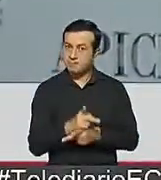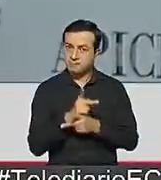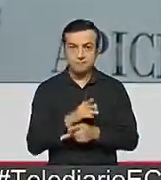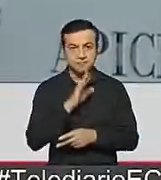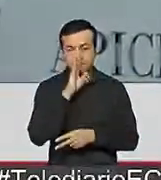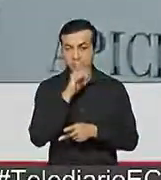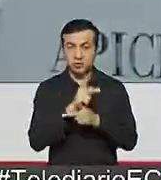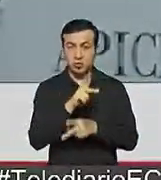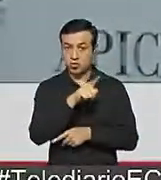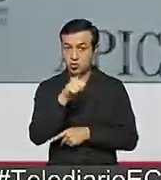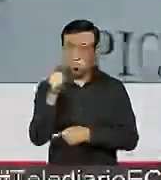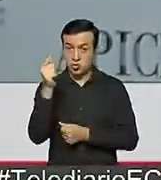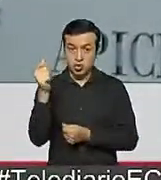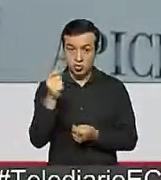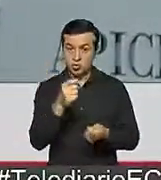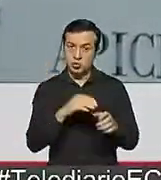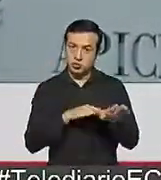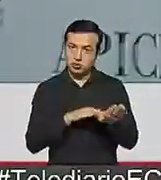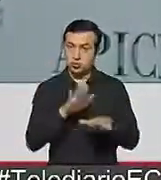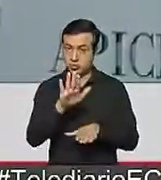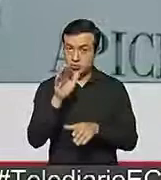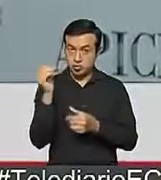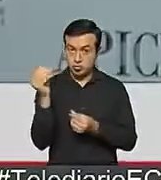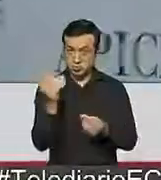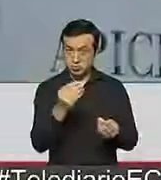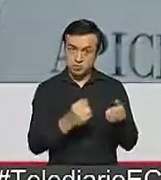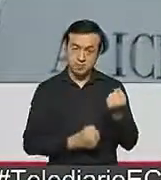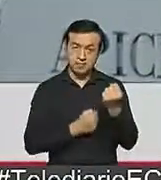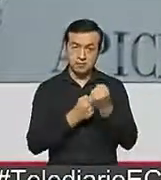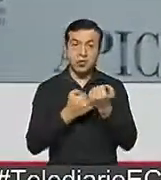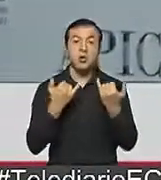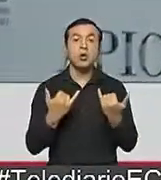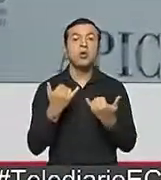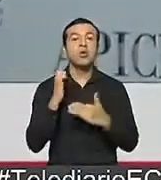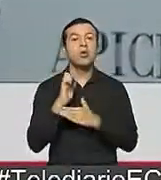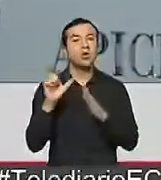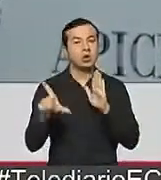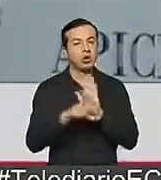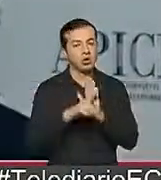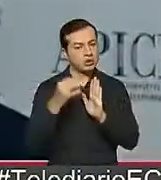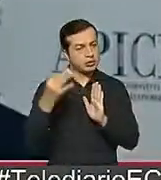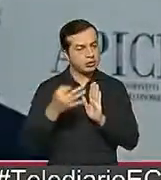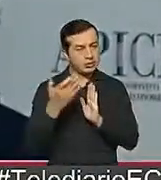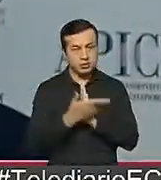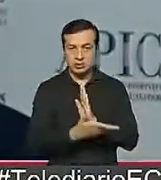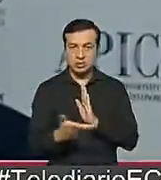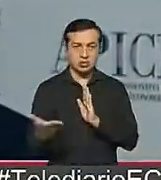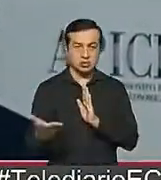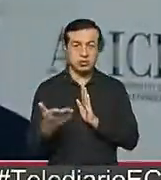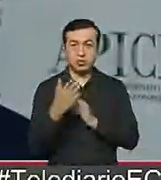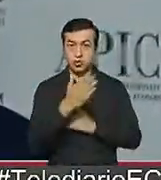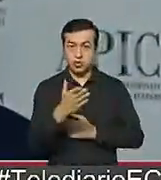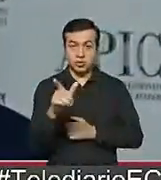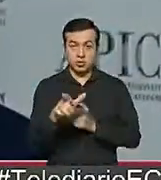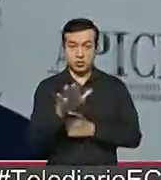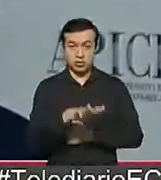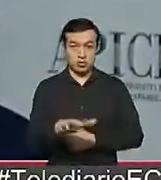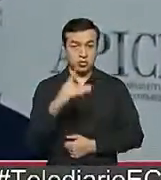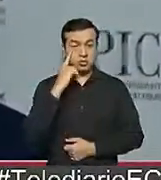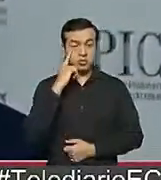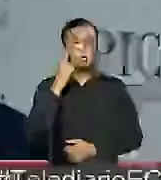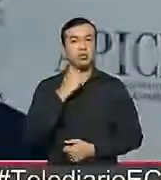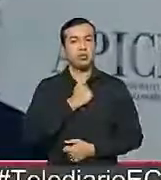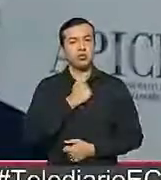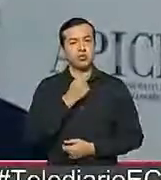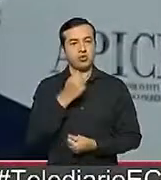defender su inversión. Vamos a garantizar su inversión. En Ecuador ahora hay seguridad jurídica para que ustedes puedan ver